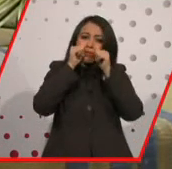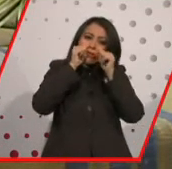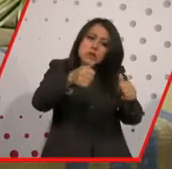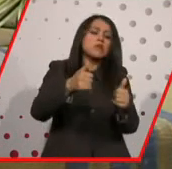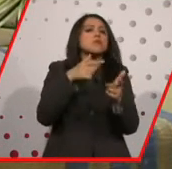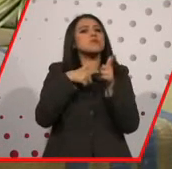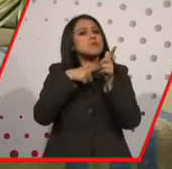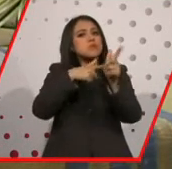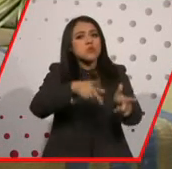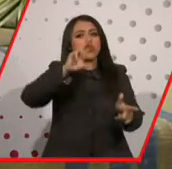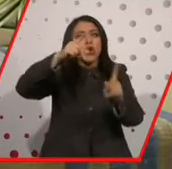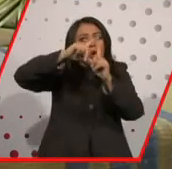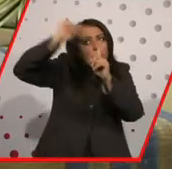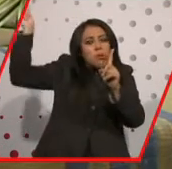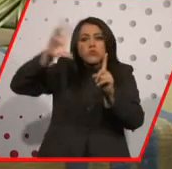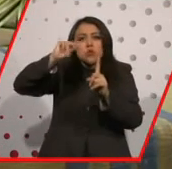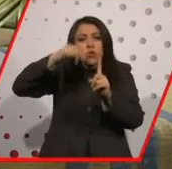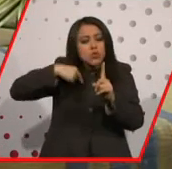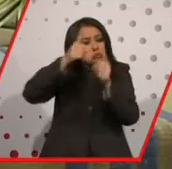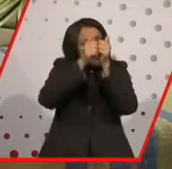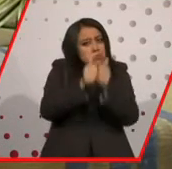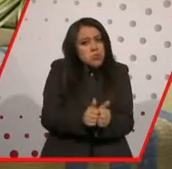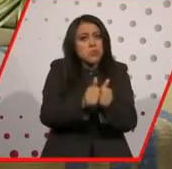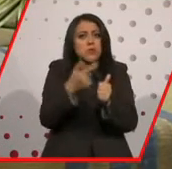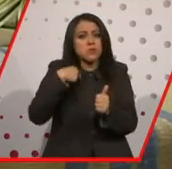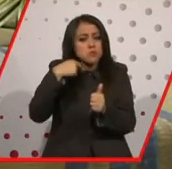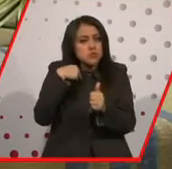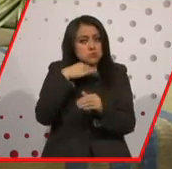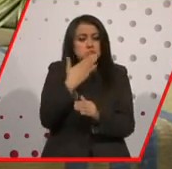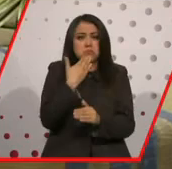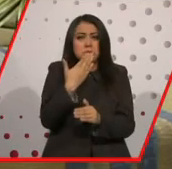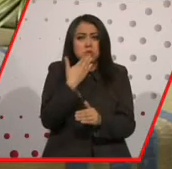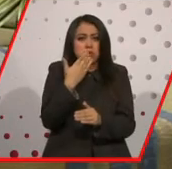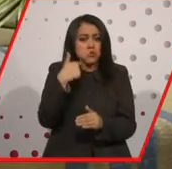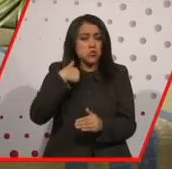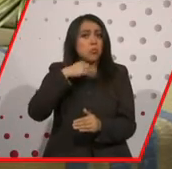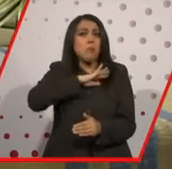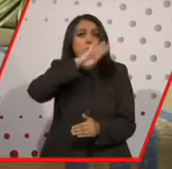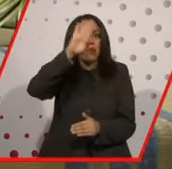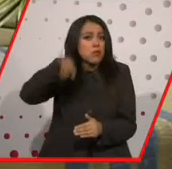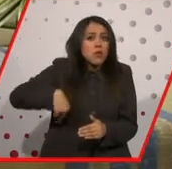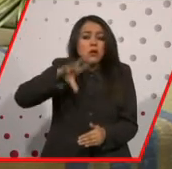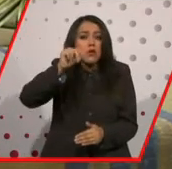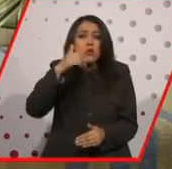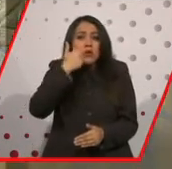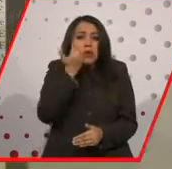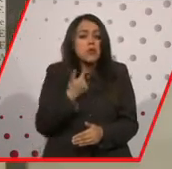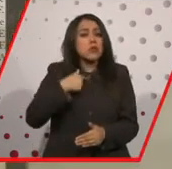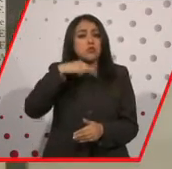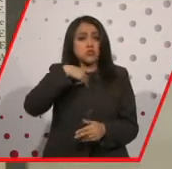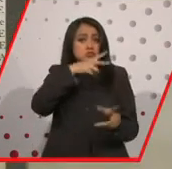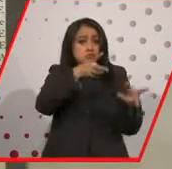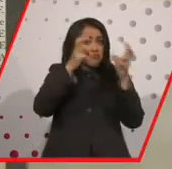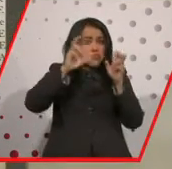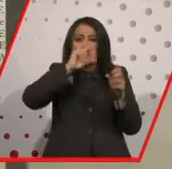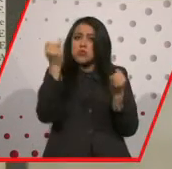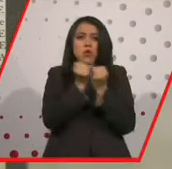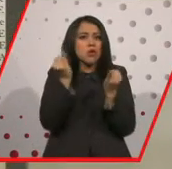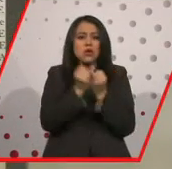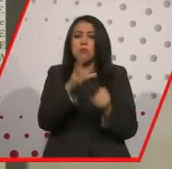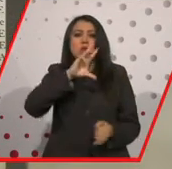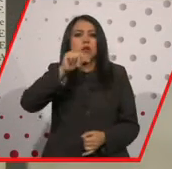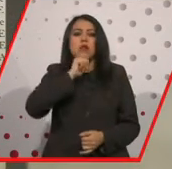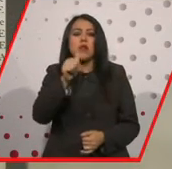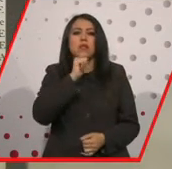esto, porque pues no soy un asesino, ni ladrón, ni mucho menos. Hoy enfrenta